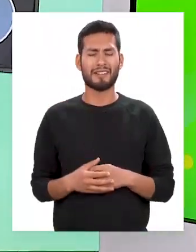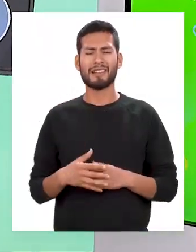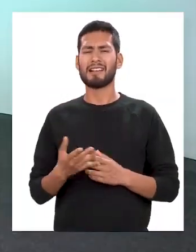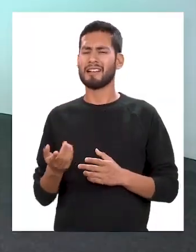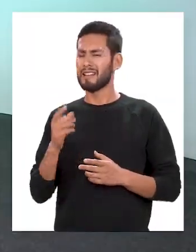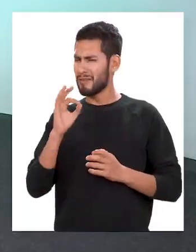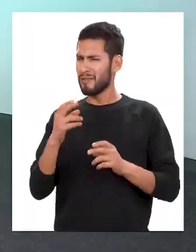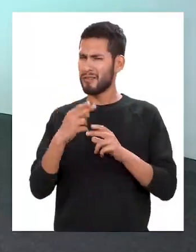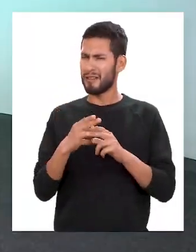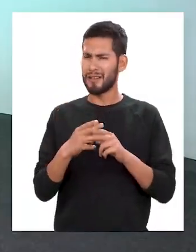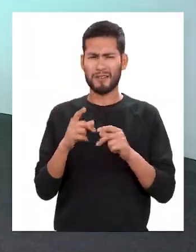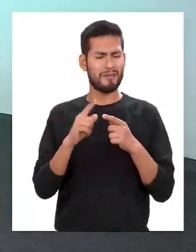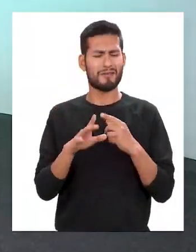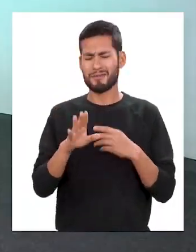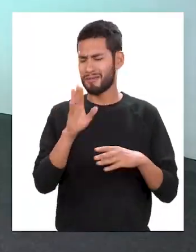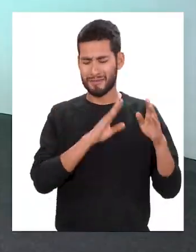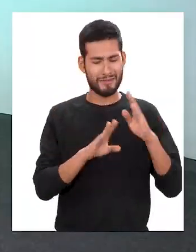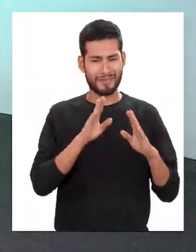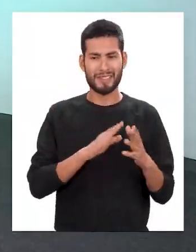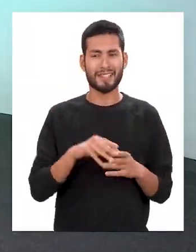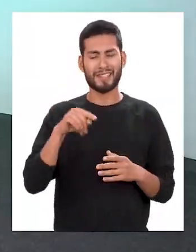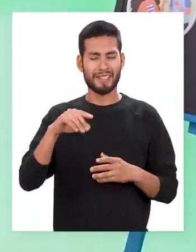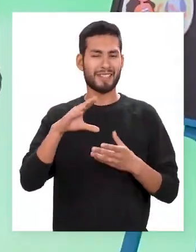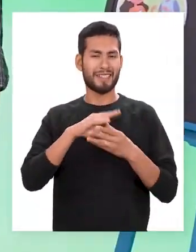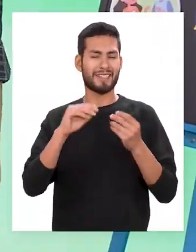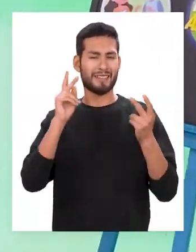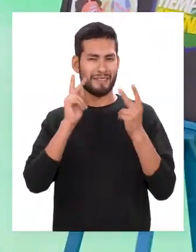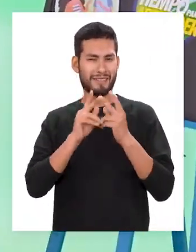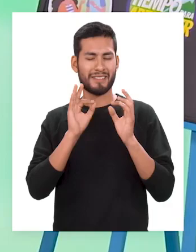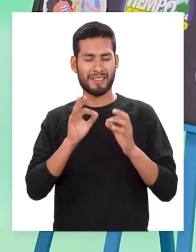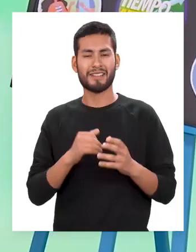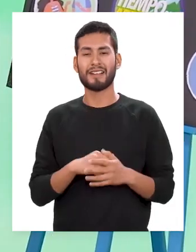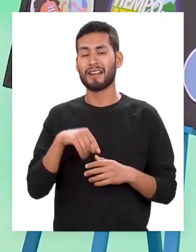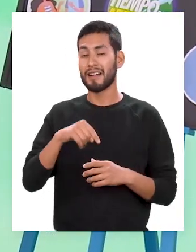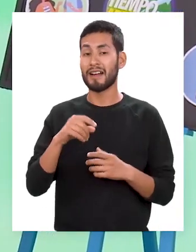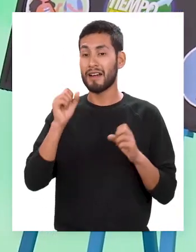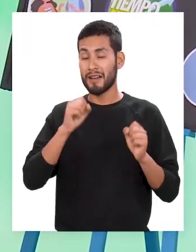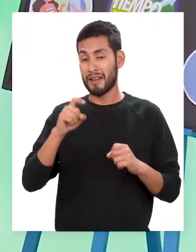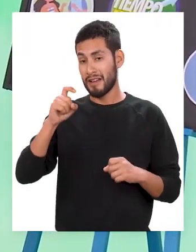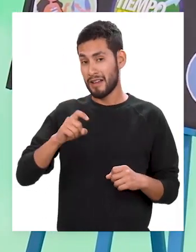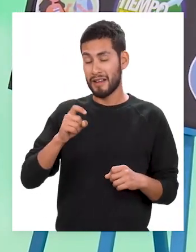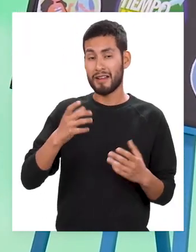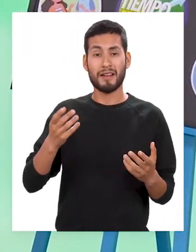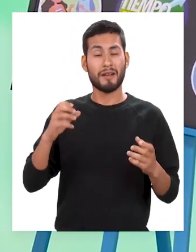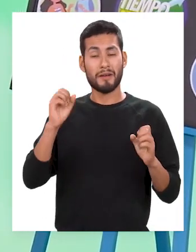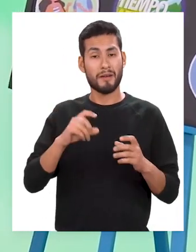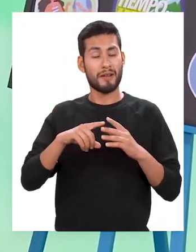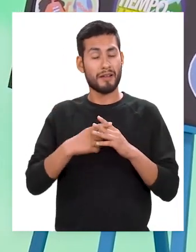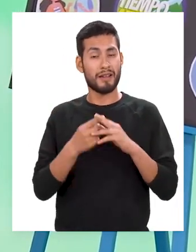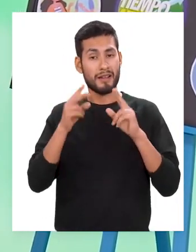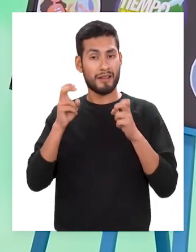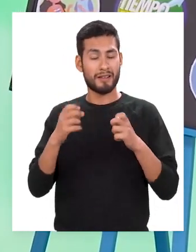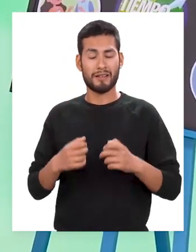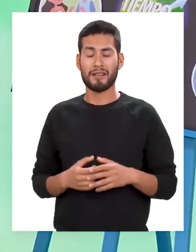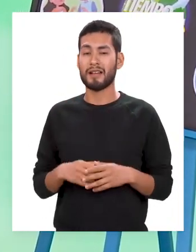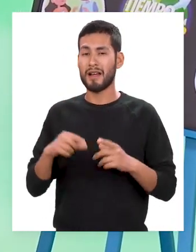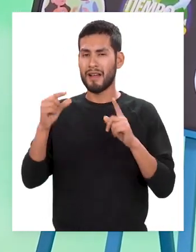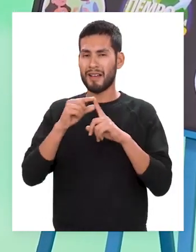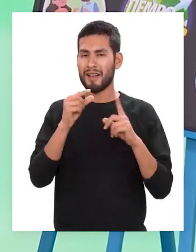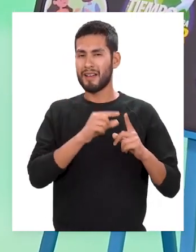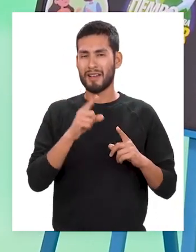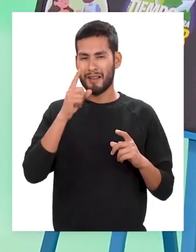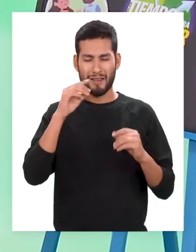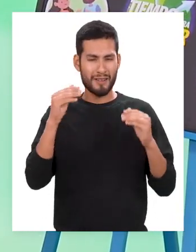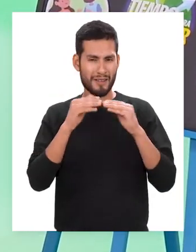fruta, que tiene el mismo nombre. Pero no te preocupes, esta anécdota es perfecta. Nos dará el empuje que necesitamos para iniciar el tema